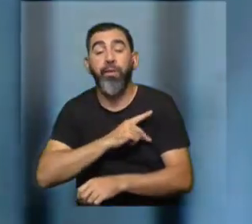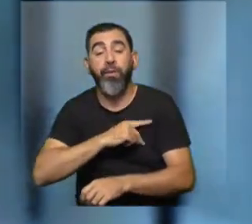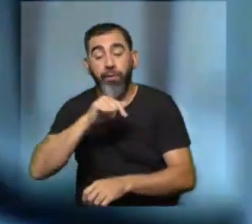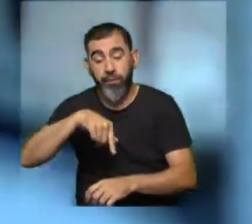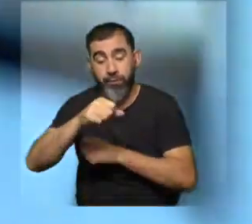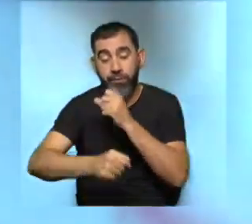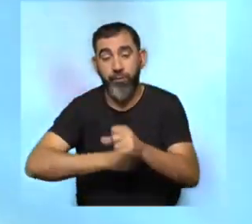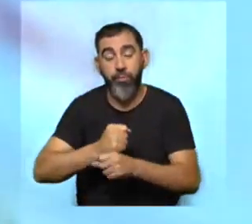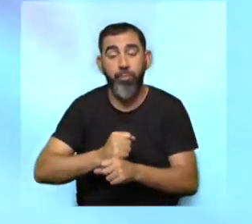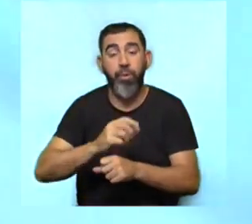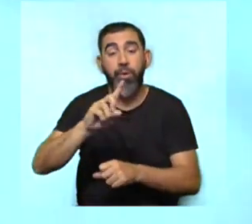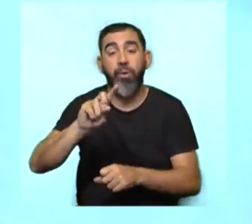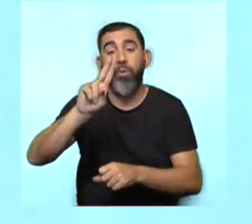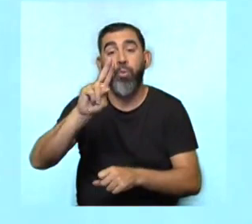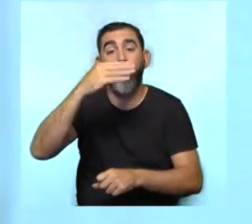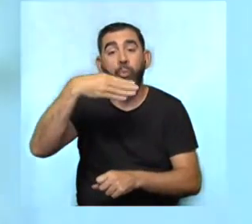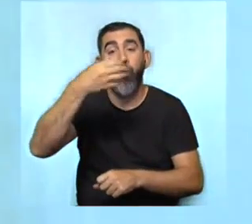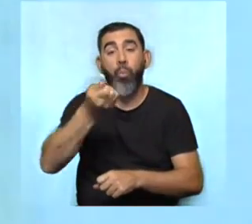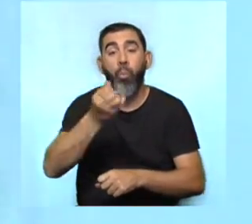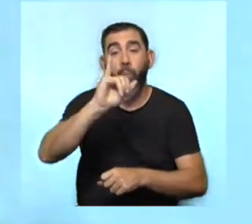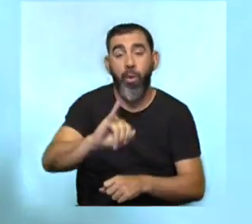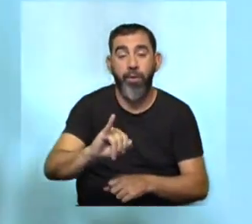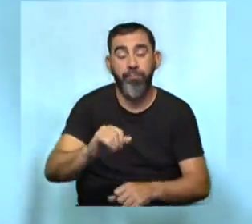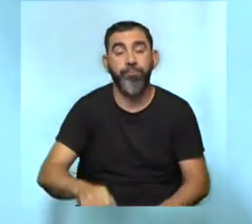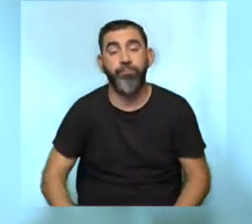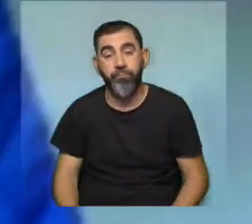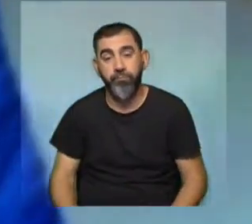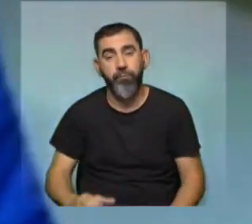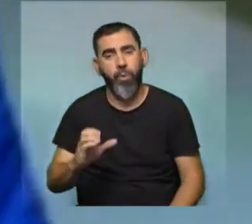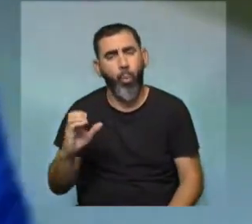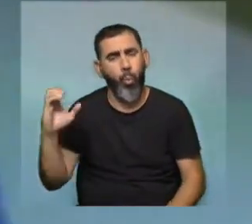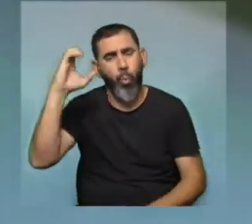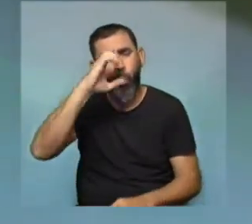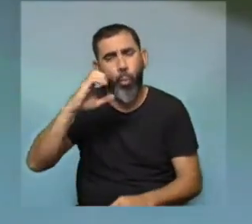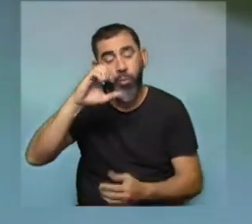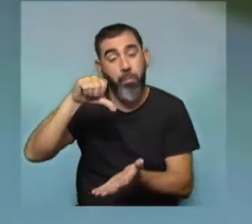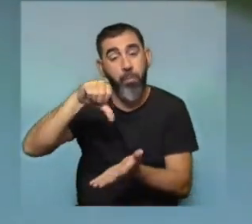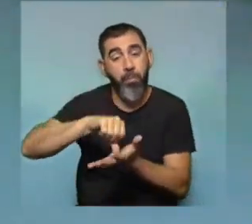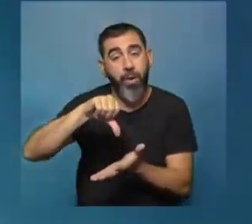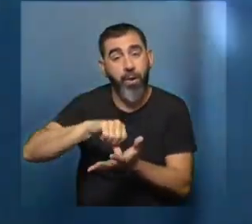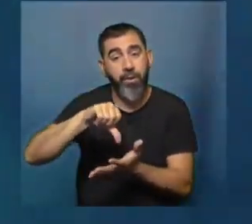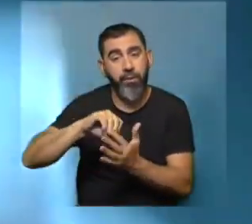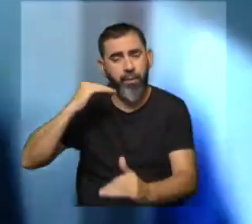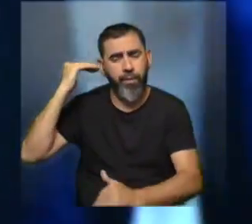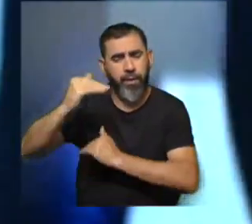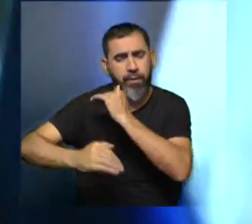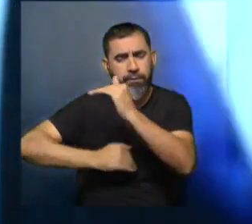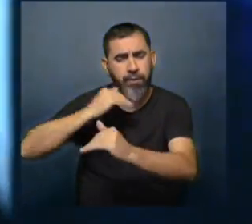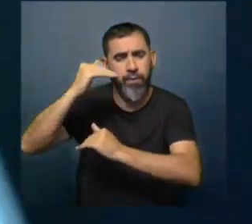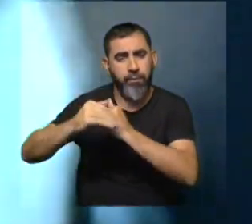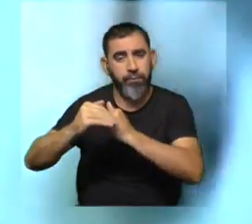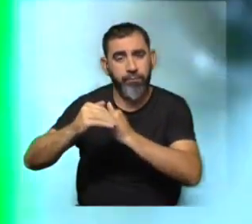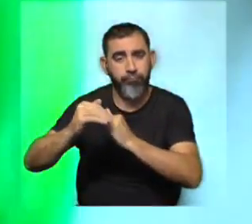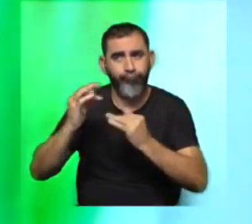año en Dubái. No deja de ser ya de por sí una curiosidad que un país cuyo desarrollo se basa en